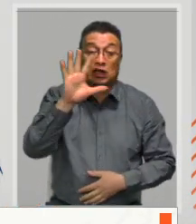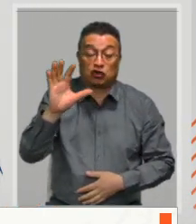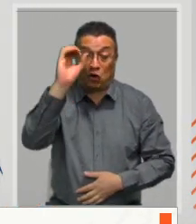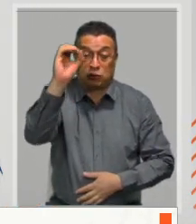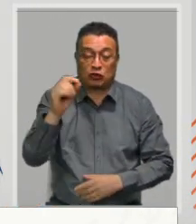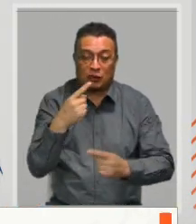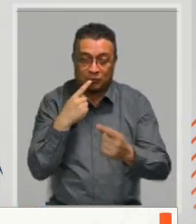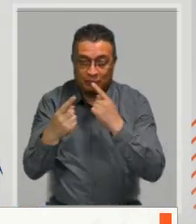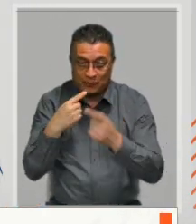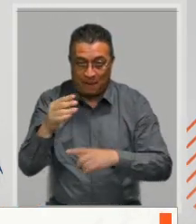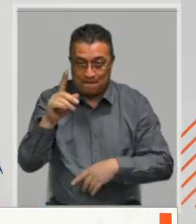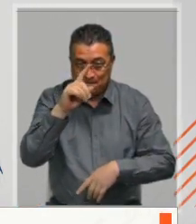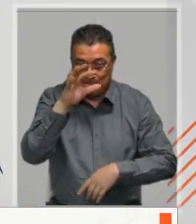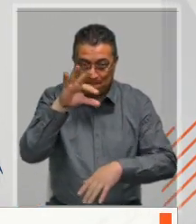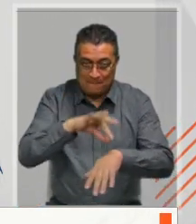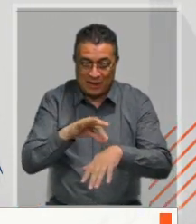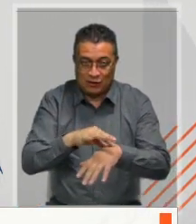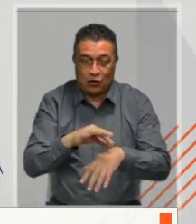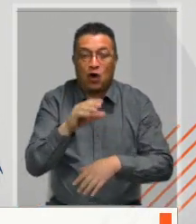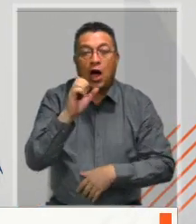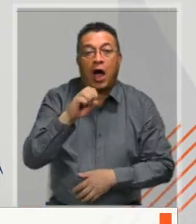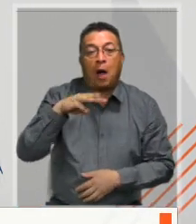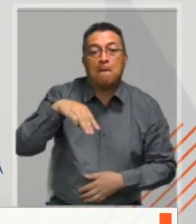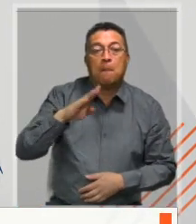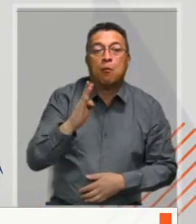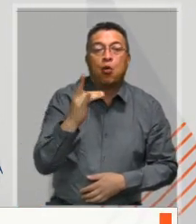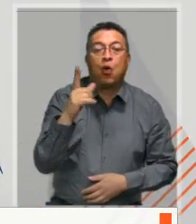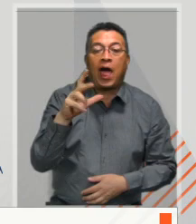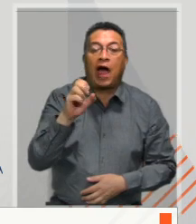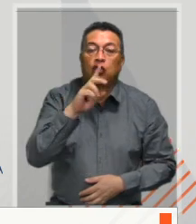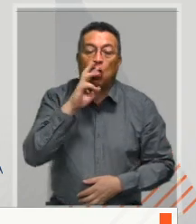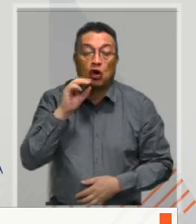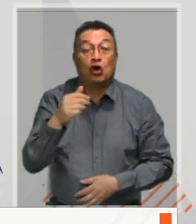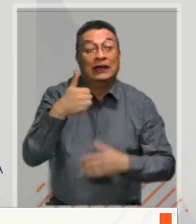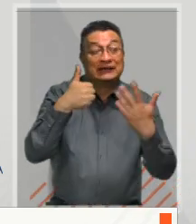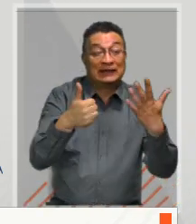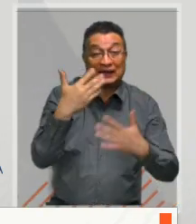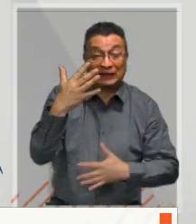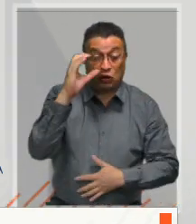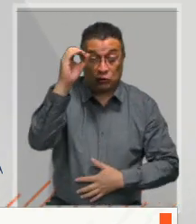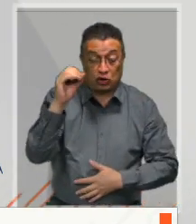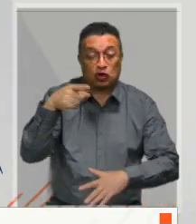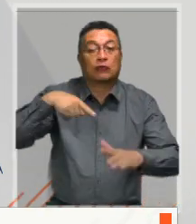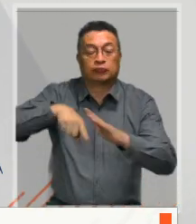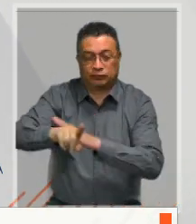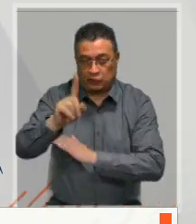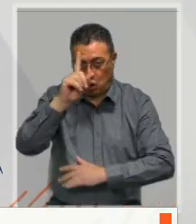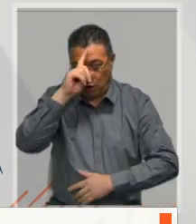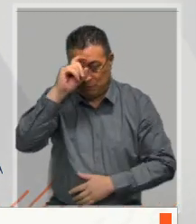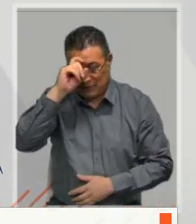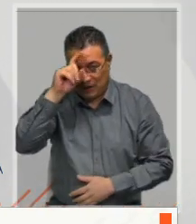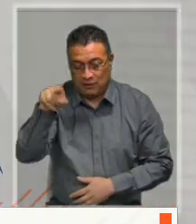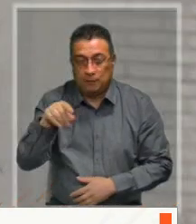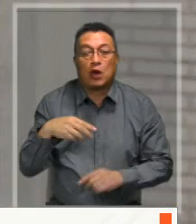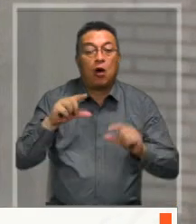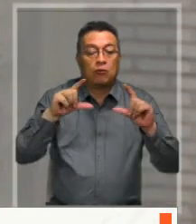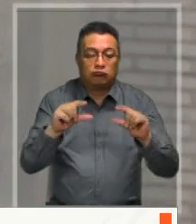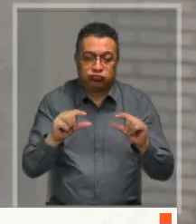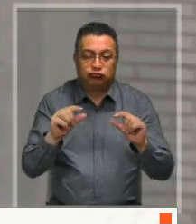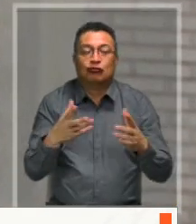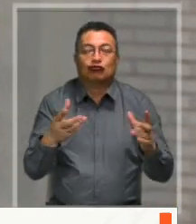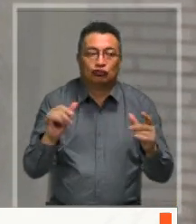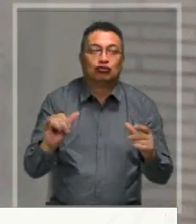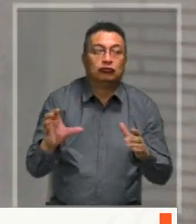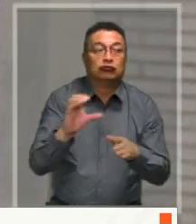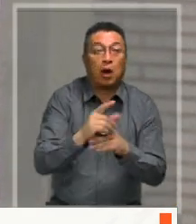consultas médicas, por ejemplo, conocido como ambulatorio, y un 65% hospitalario. Sí, igual es baja la cobertura, pero claro,